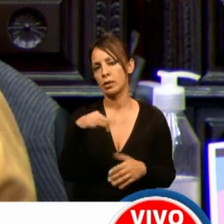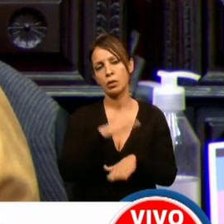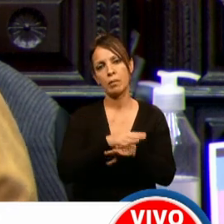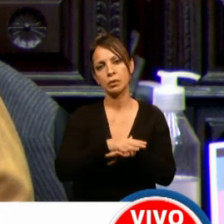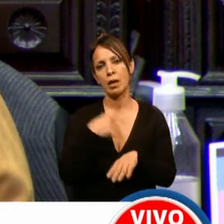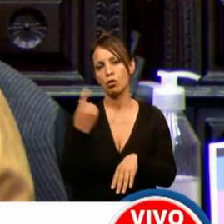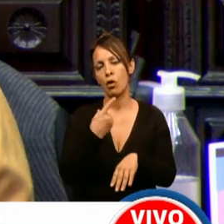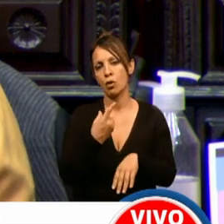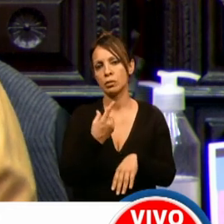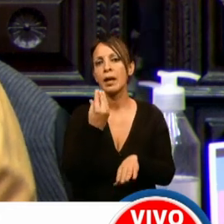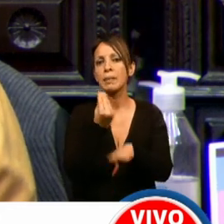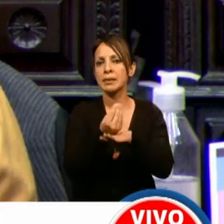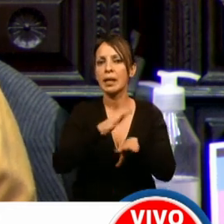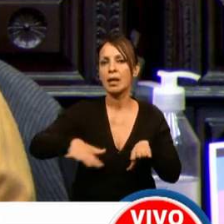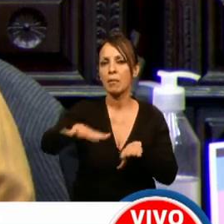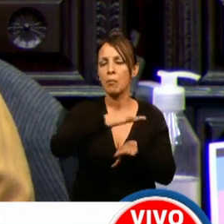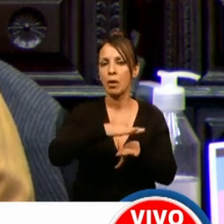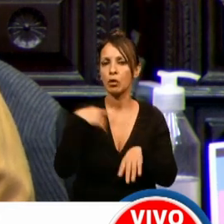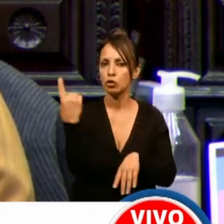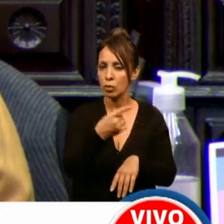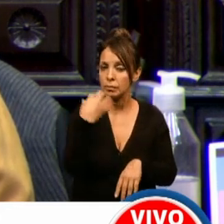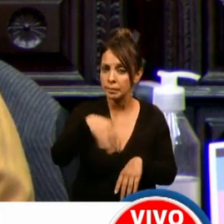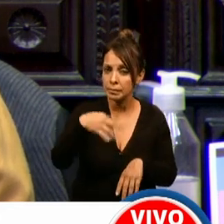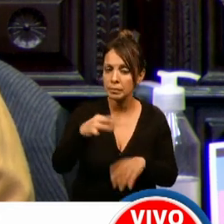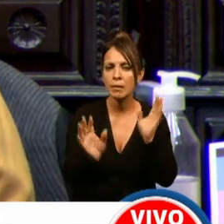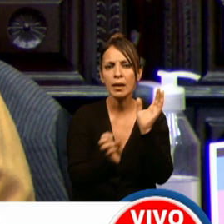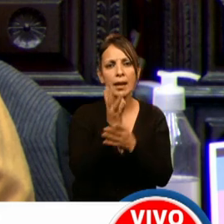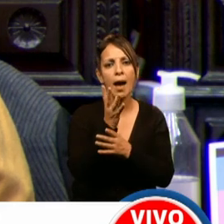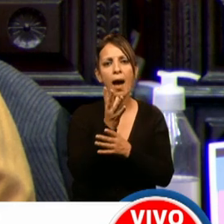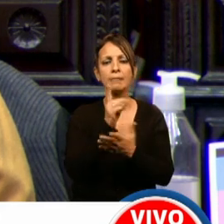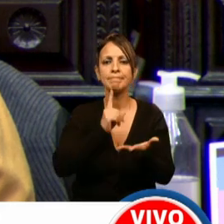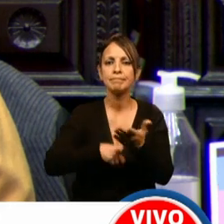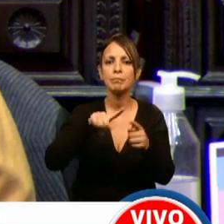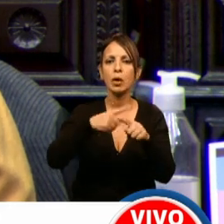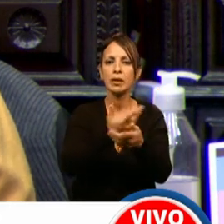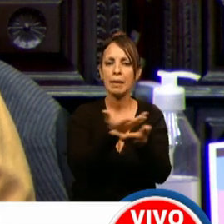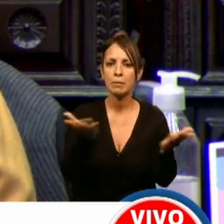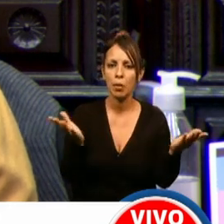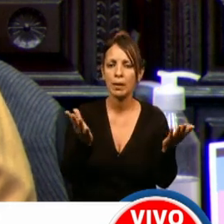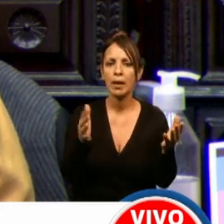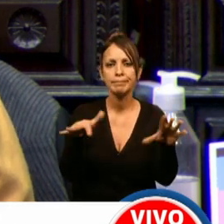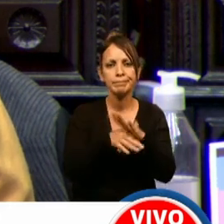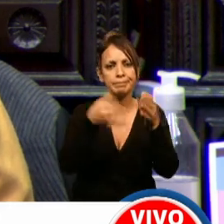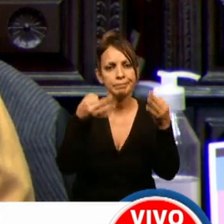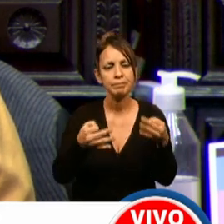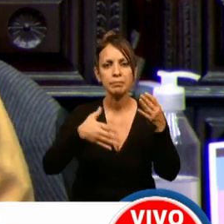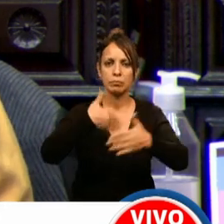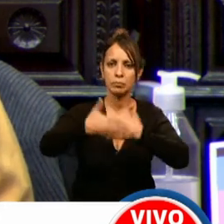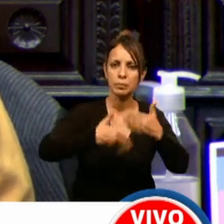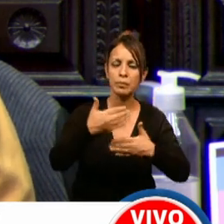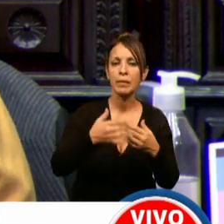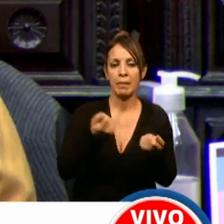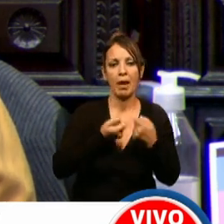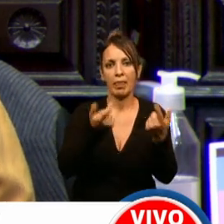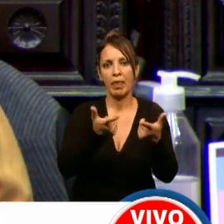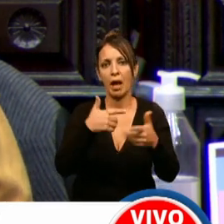y de todo el pueblo de generar estas políticas públicas eficientes progresivas que permitan la